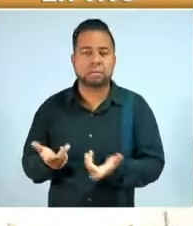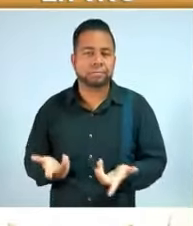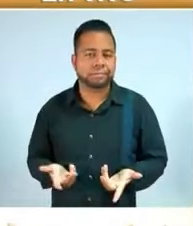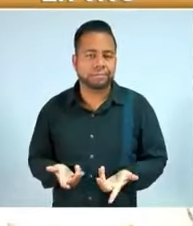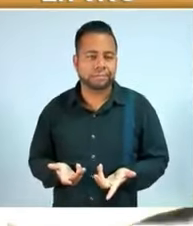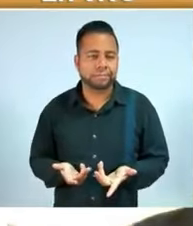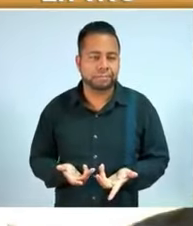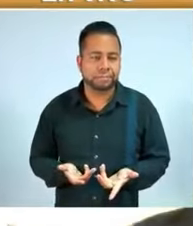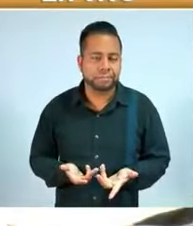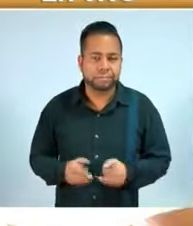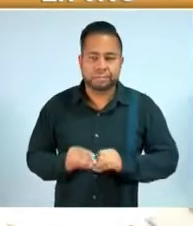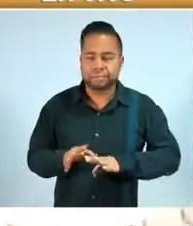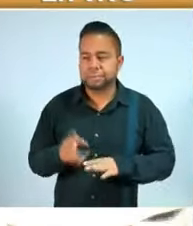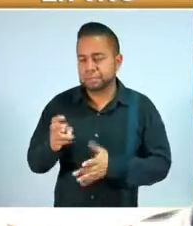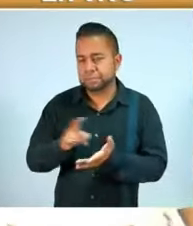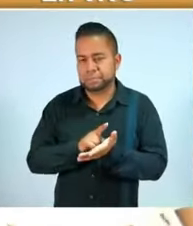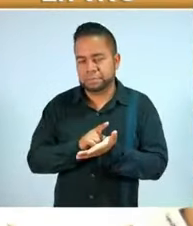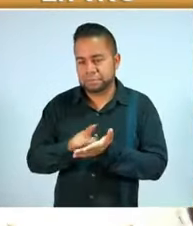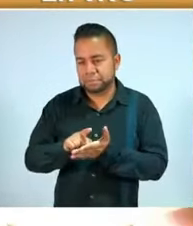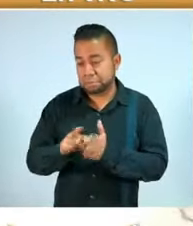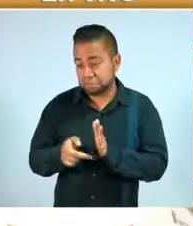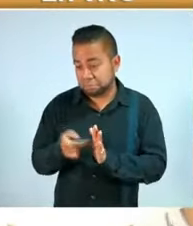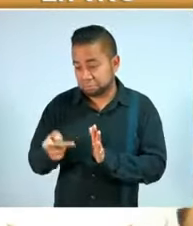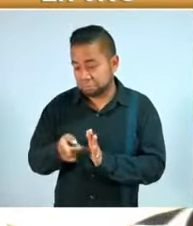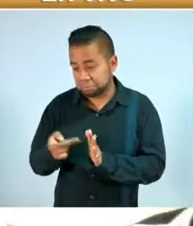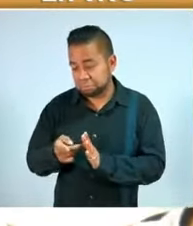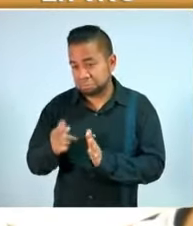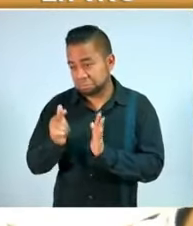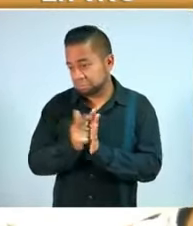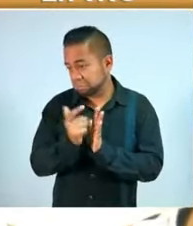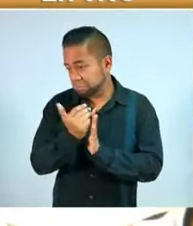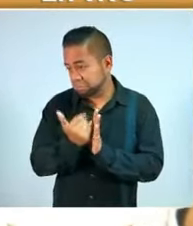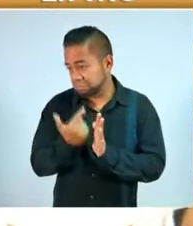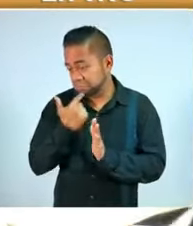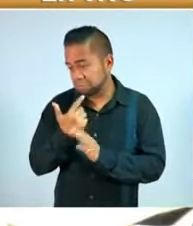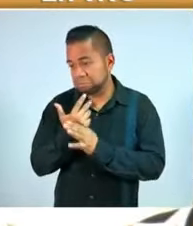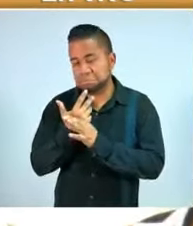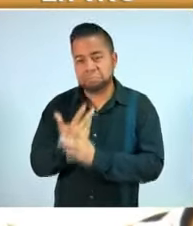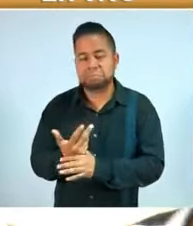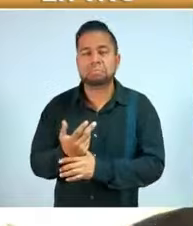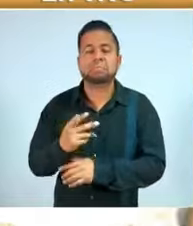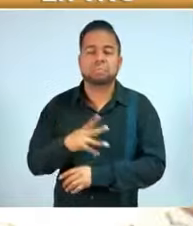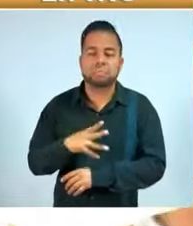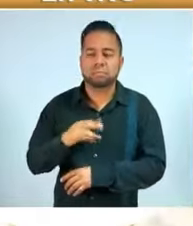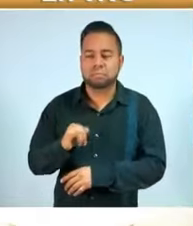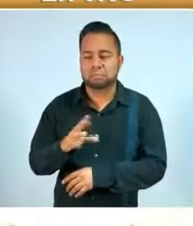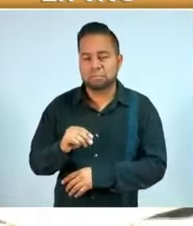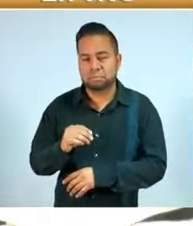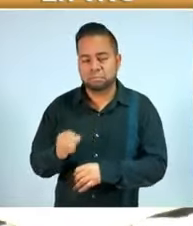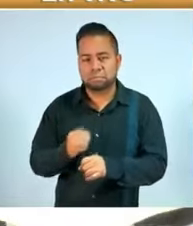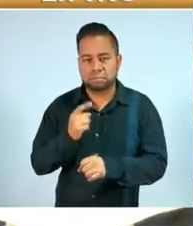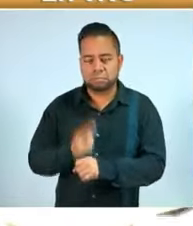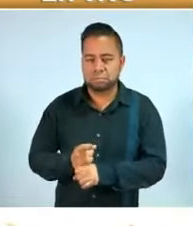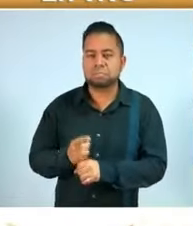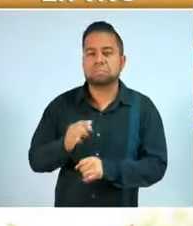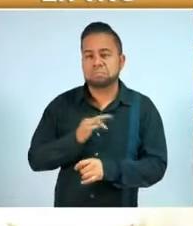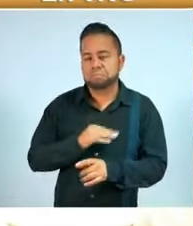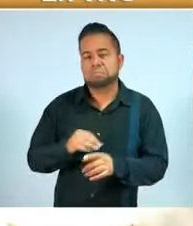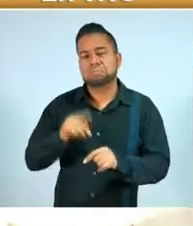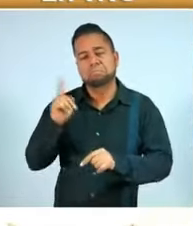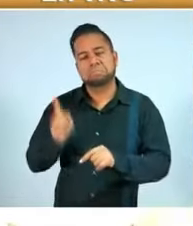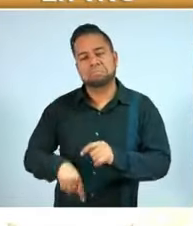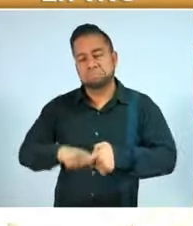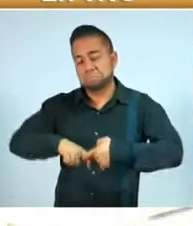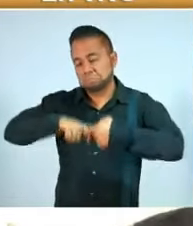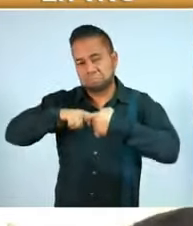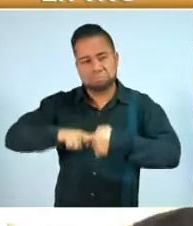es de explorado derecho, por reiteración incluso jurisprudencial, de que hay la posibilidad de que sea separado porque, aunque